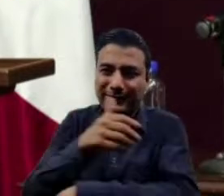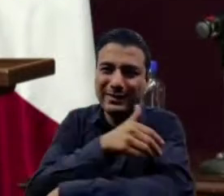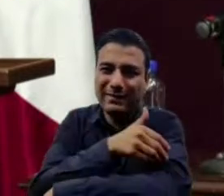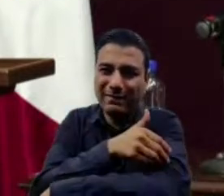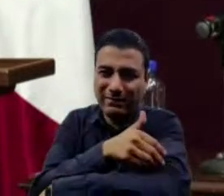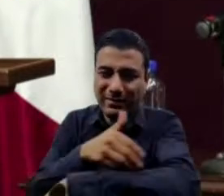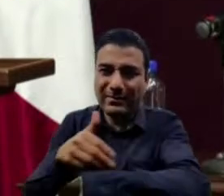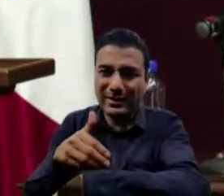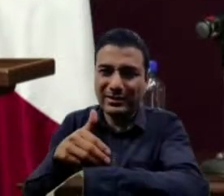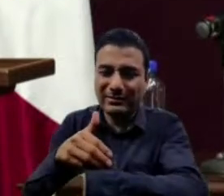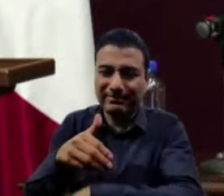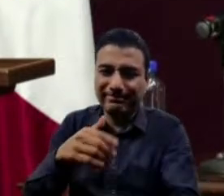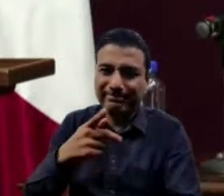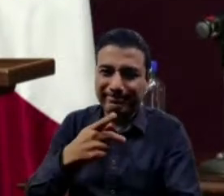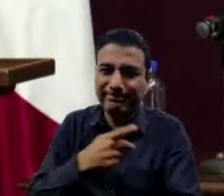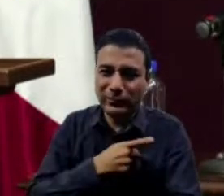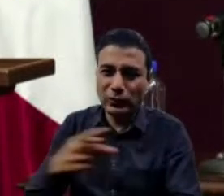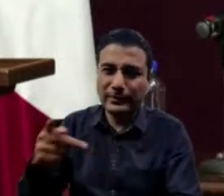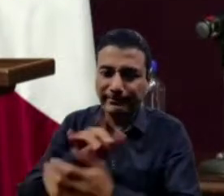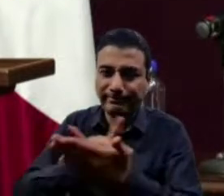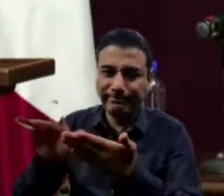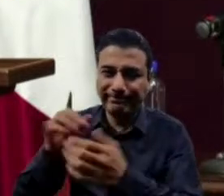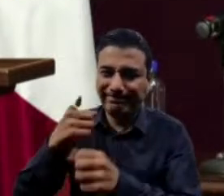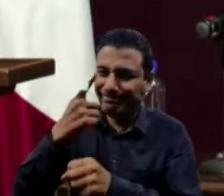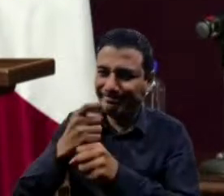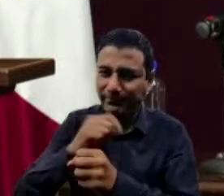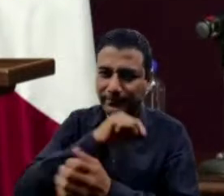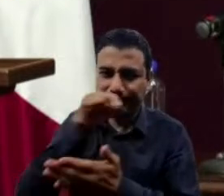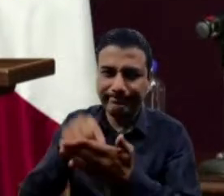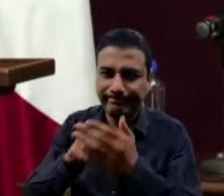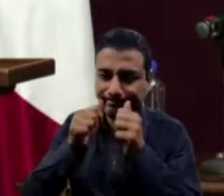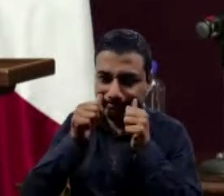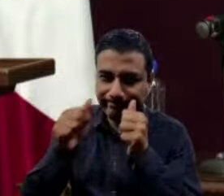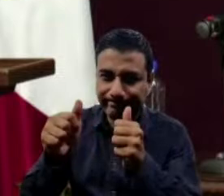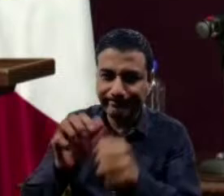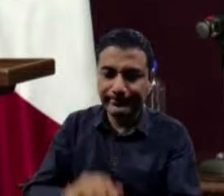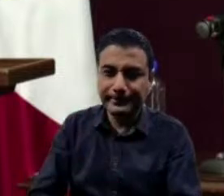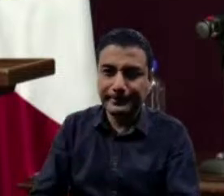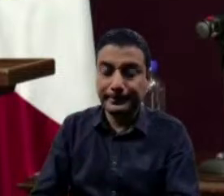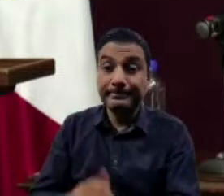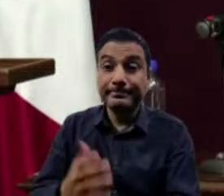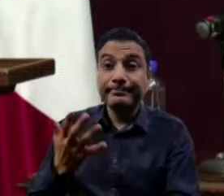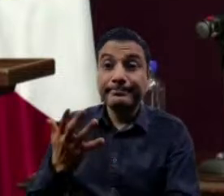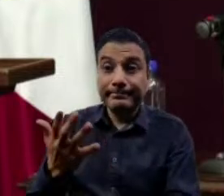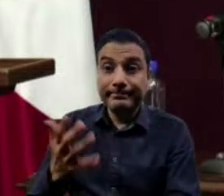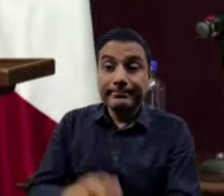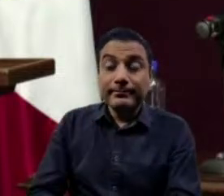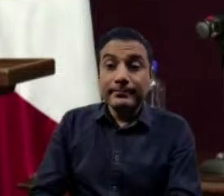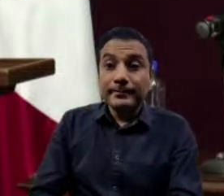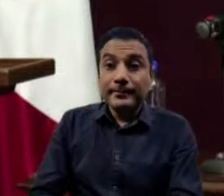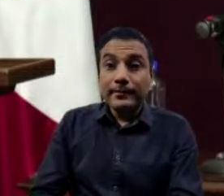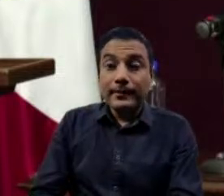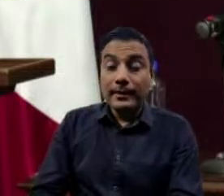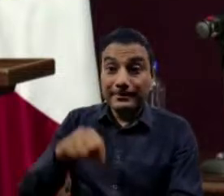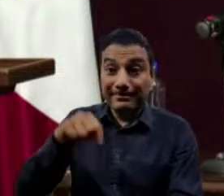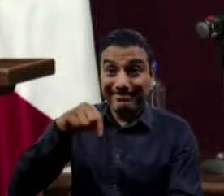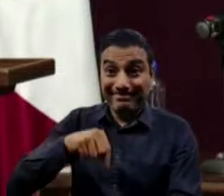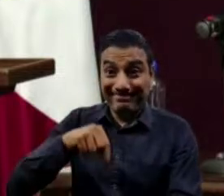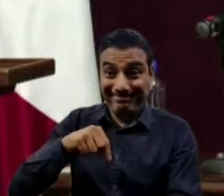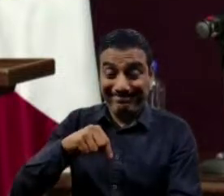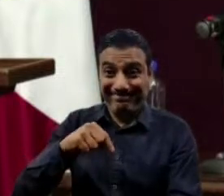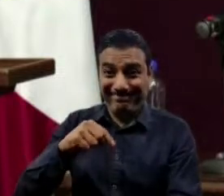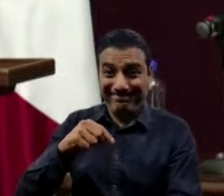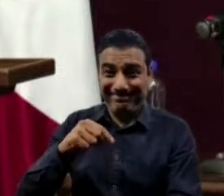en condiciones de pobreza. Bajo ese tenor y acorde a las disposiciones jurídicas a este Poder Legislativo del Estado de